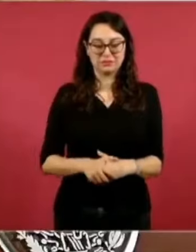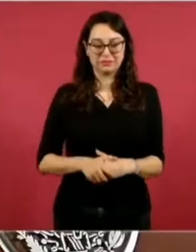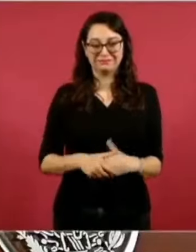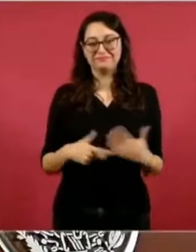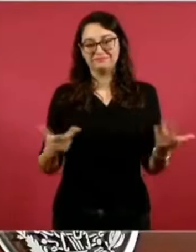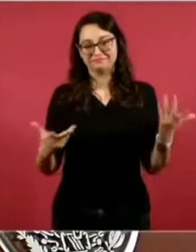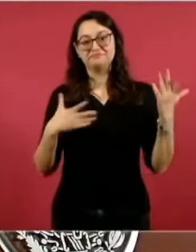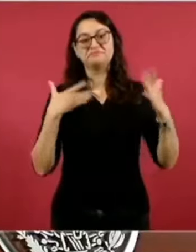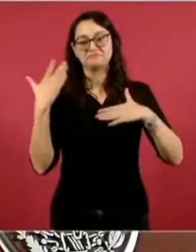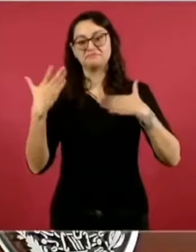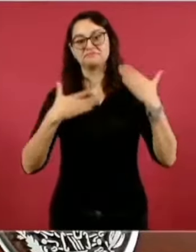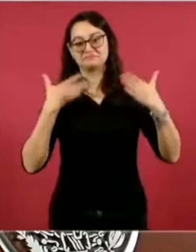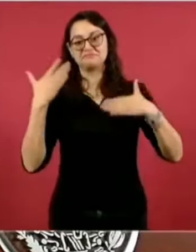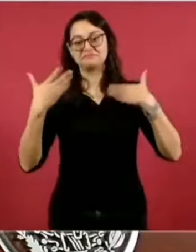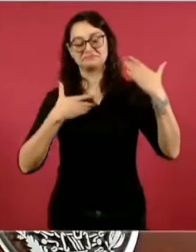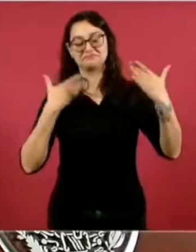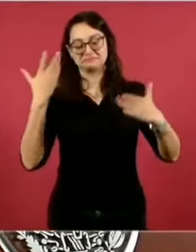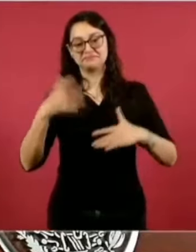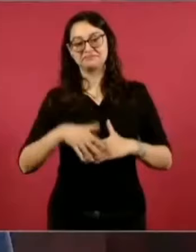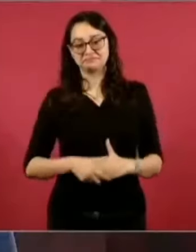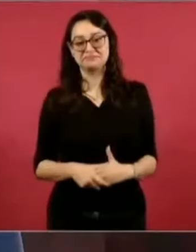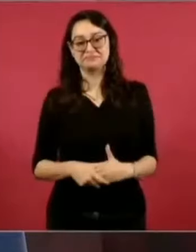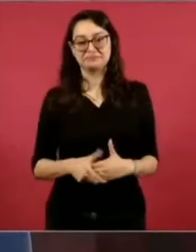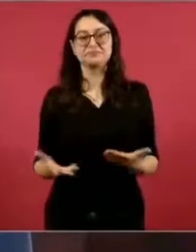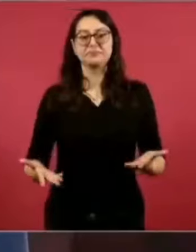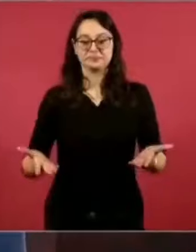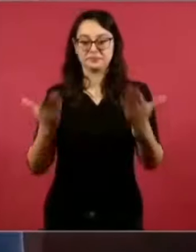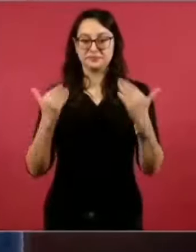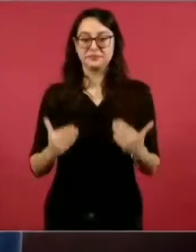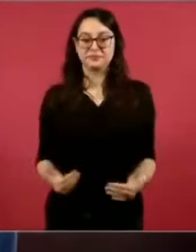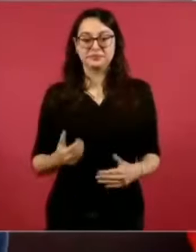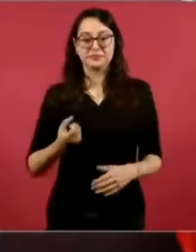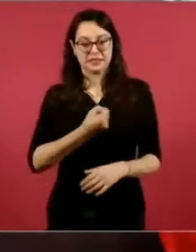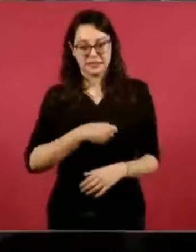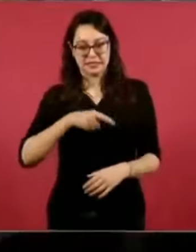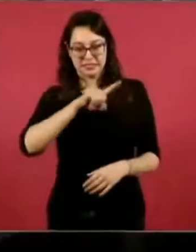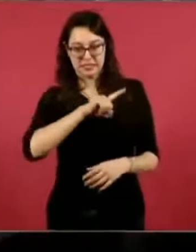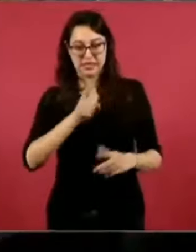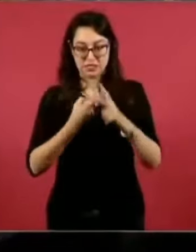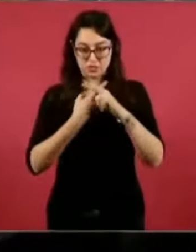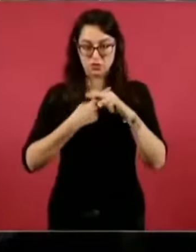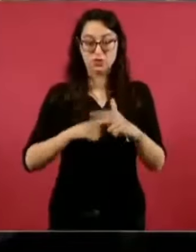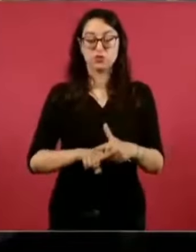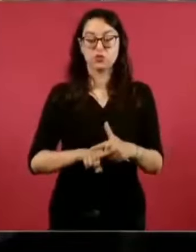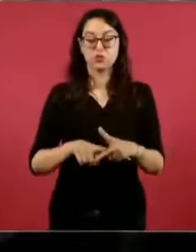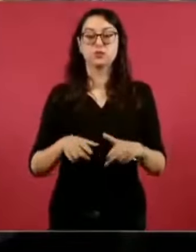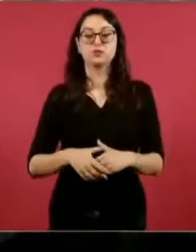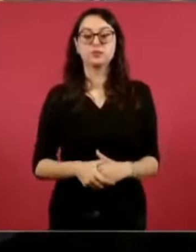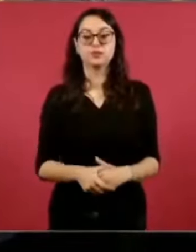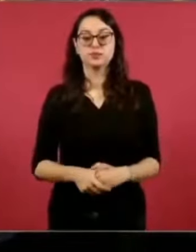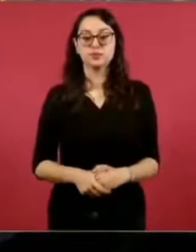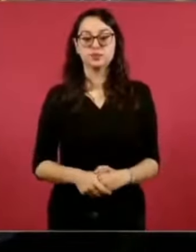independientemente de los resultados. Y ahora sí, vamos con salud, salud pública.